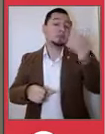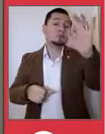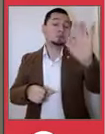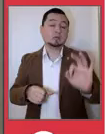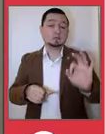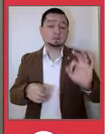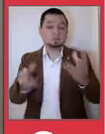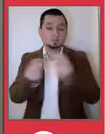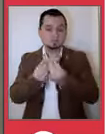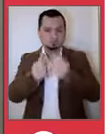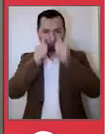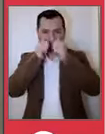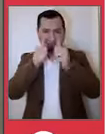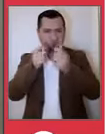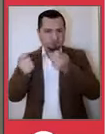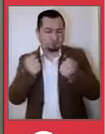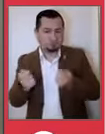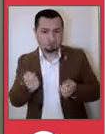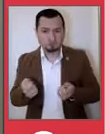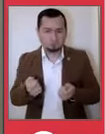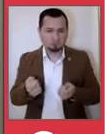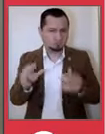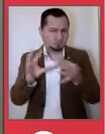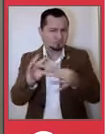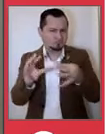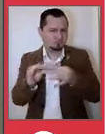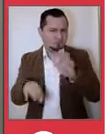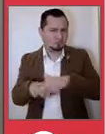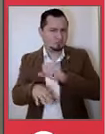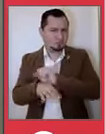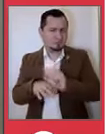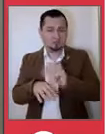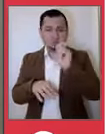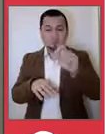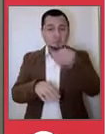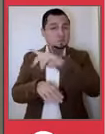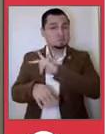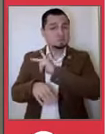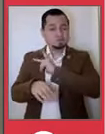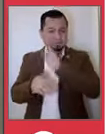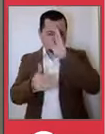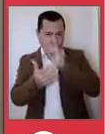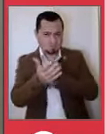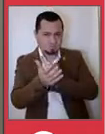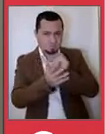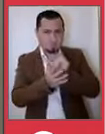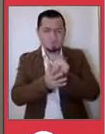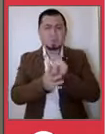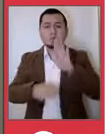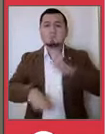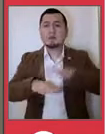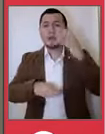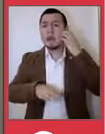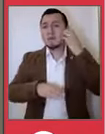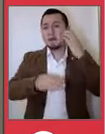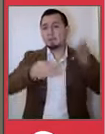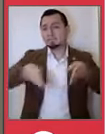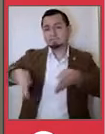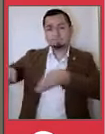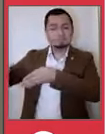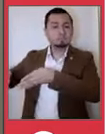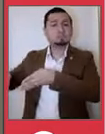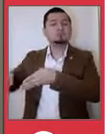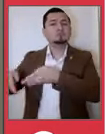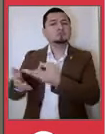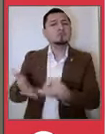ciento de nuestra capacidad lo explico así tenemos la capacidad de desdoblar más camas pero eso no significa que